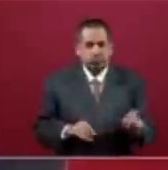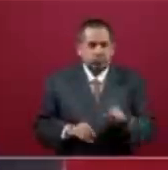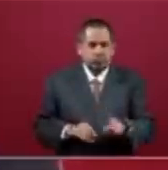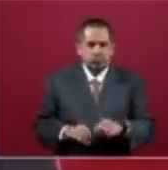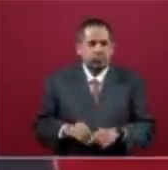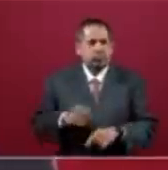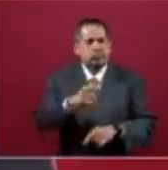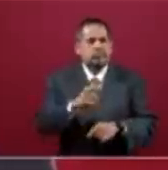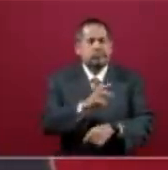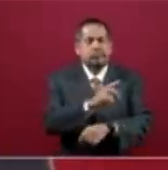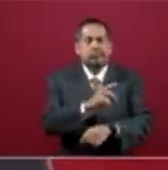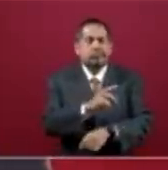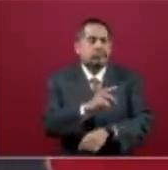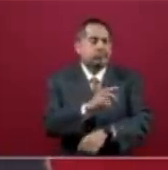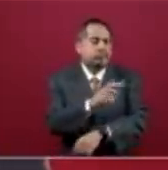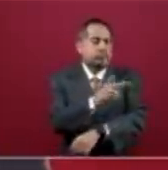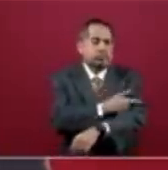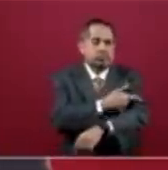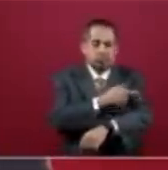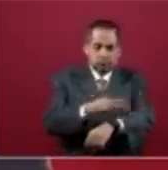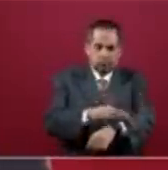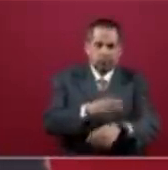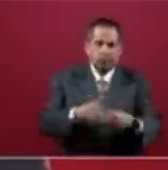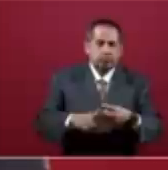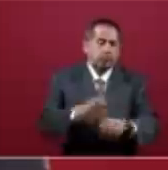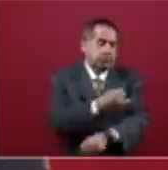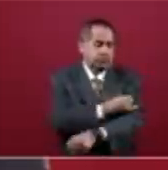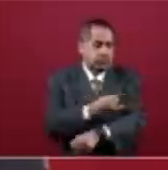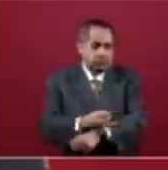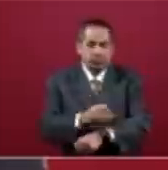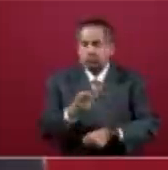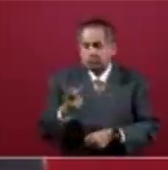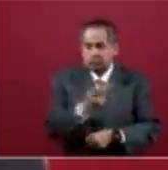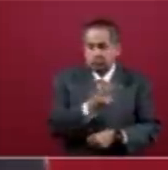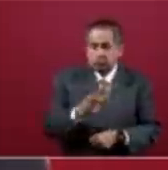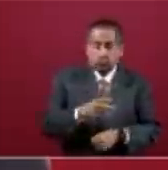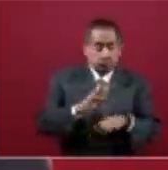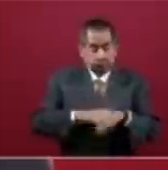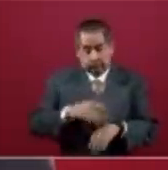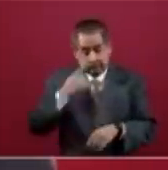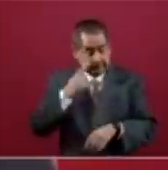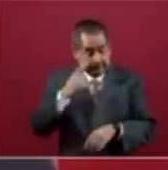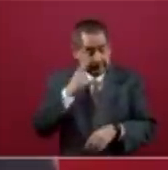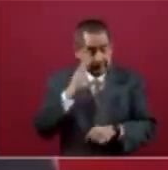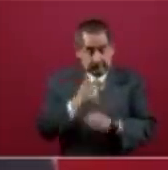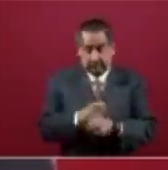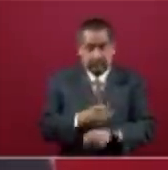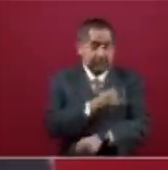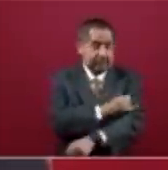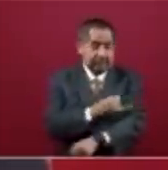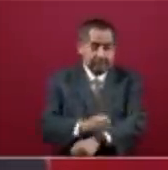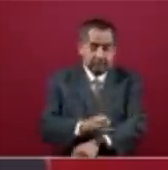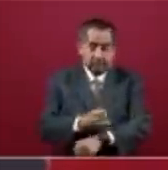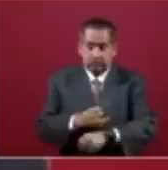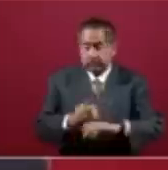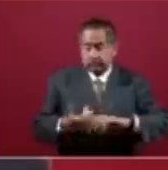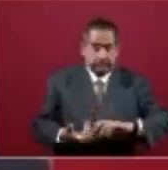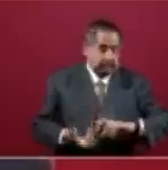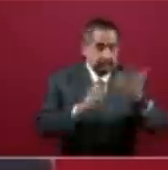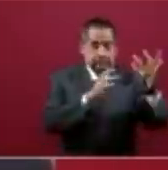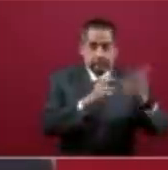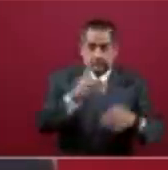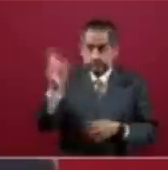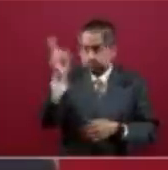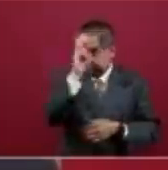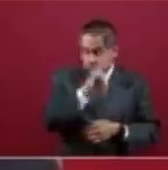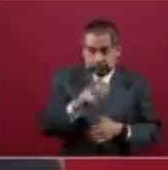Gustavo Amadero e Iztapalapa, sobre todo Iztapalapa, que se descompuso bastante.